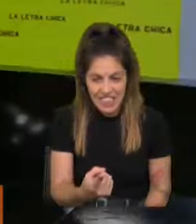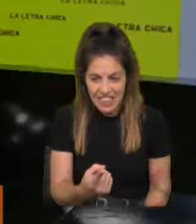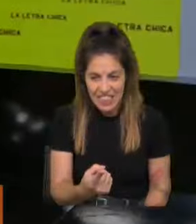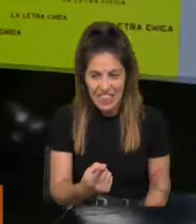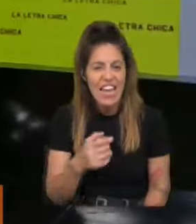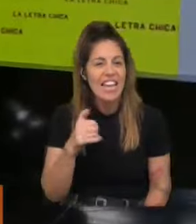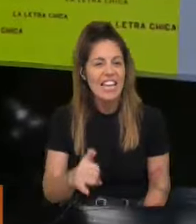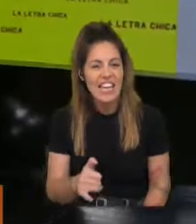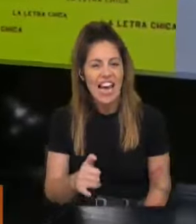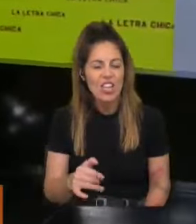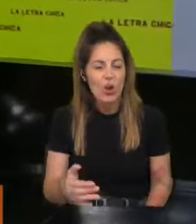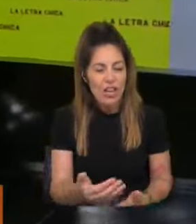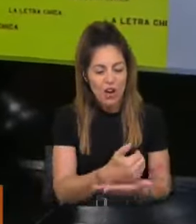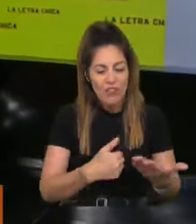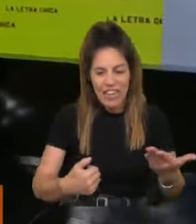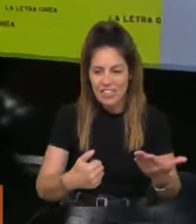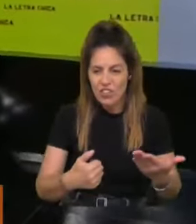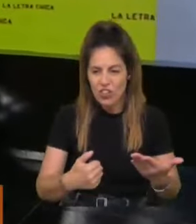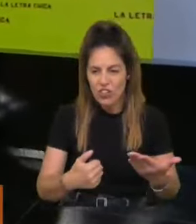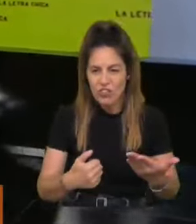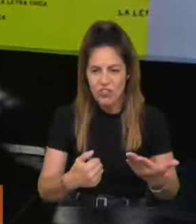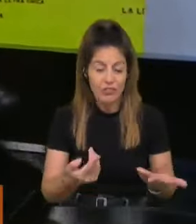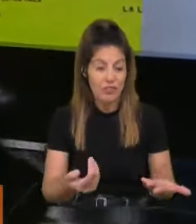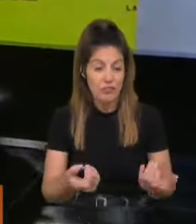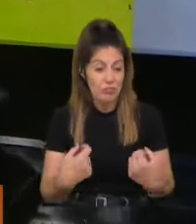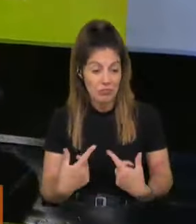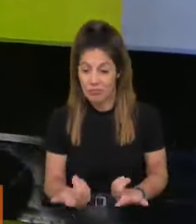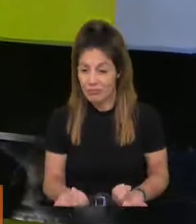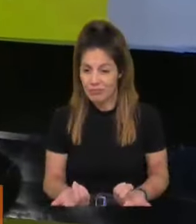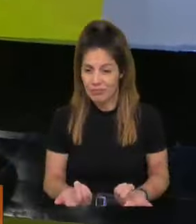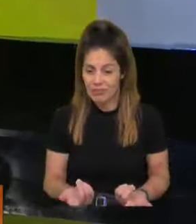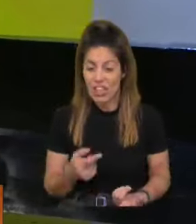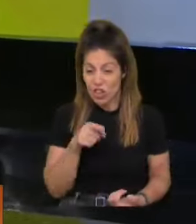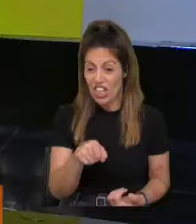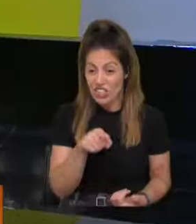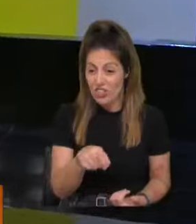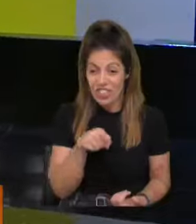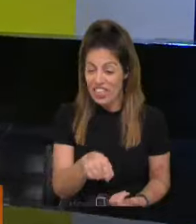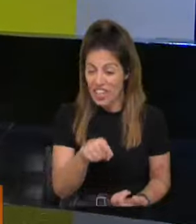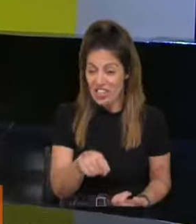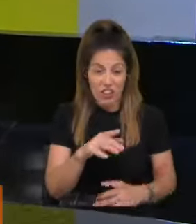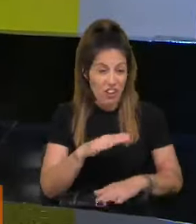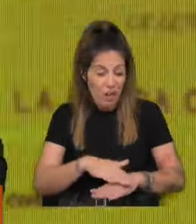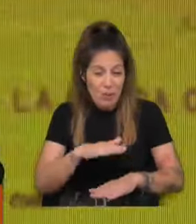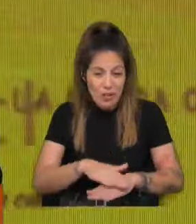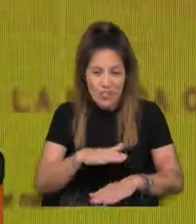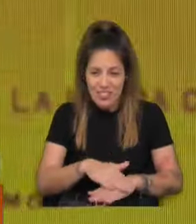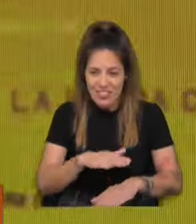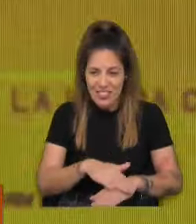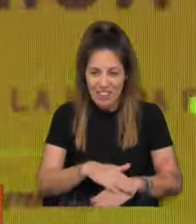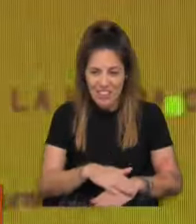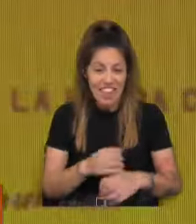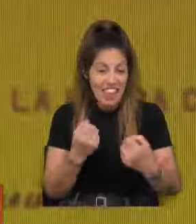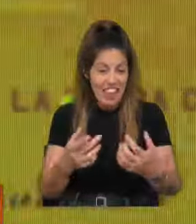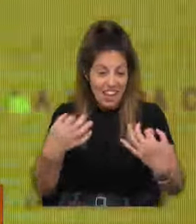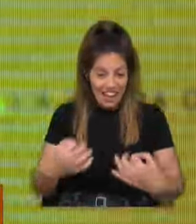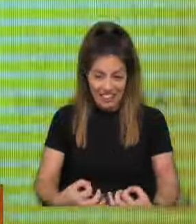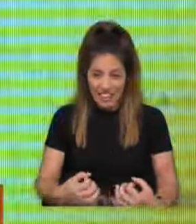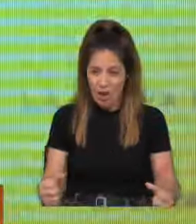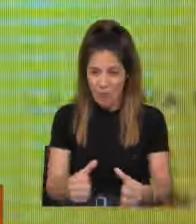que hay una confiscación o una expropiación se están tirando un Boomerang en la cara porque van a ser ellos los responsables de dar las garantías para